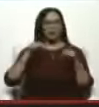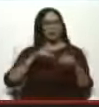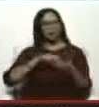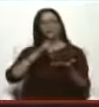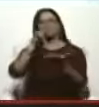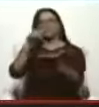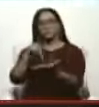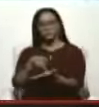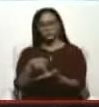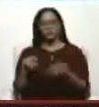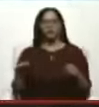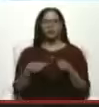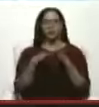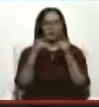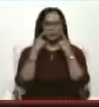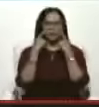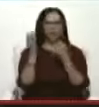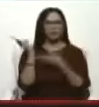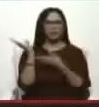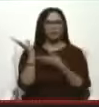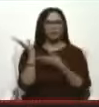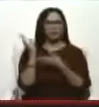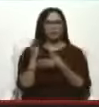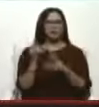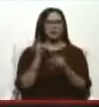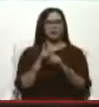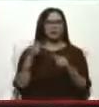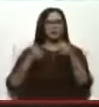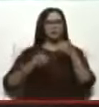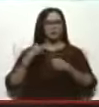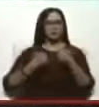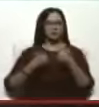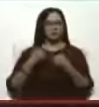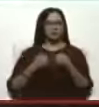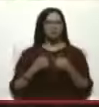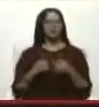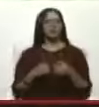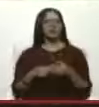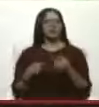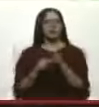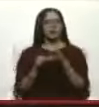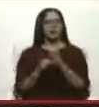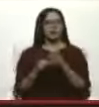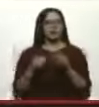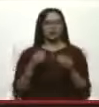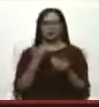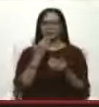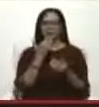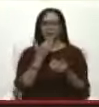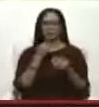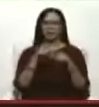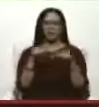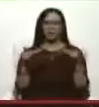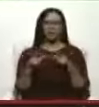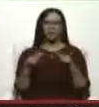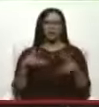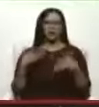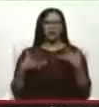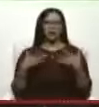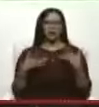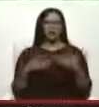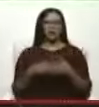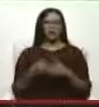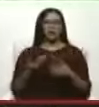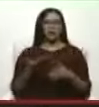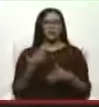hasta Cumanacoa. Estamos viendo las imágenes que ella grabó desde su vehículo, en la cual se aproximó al sitio del evento como tal. Es